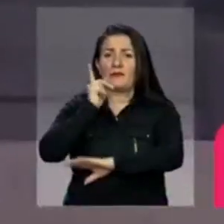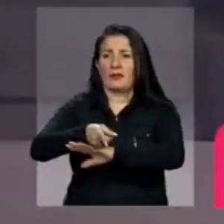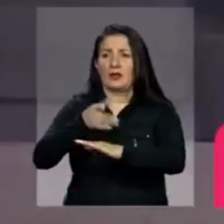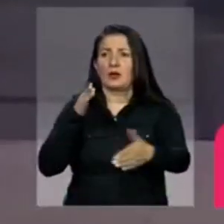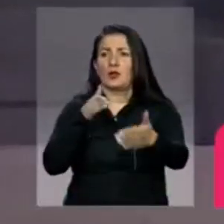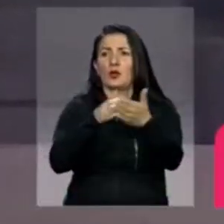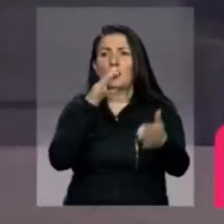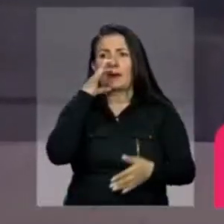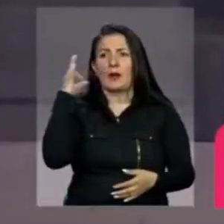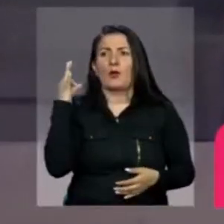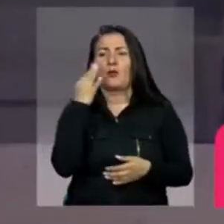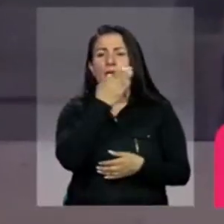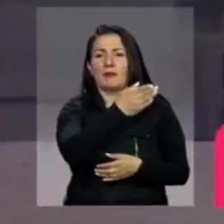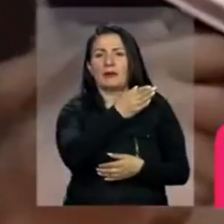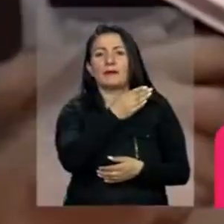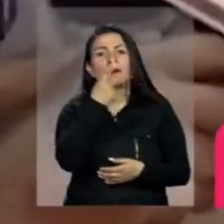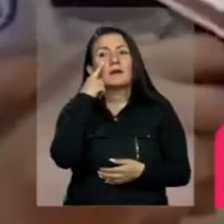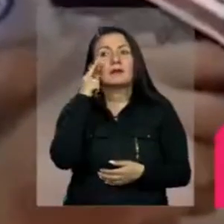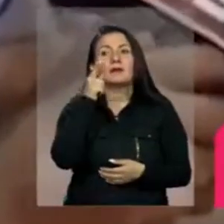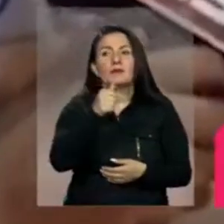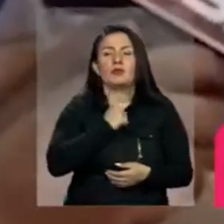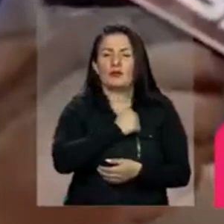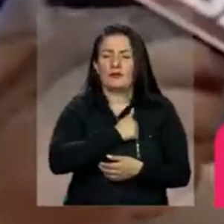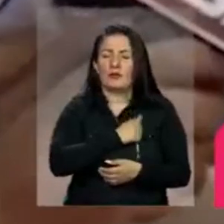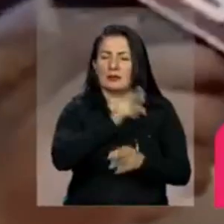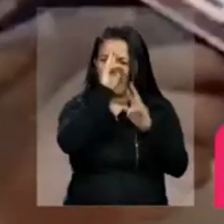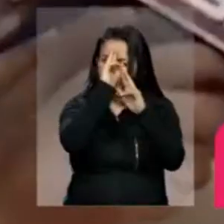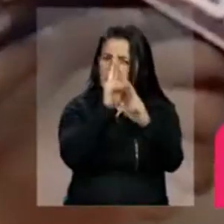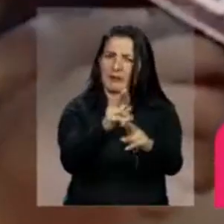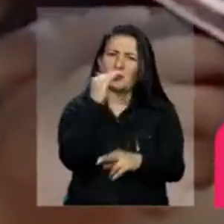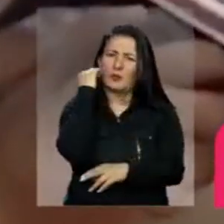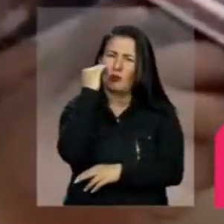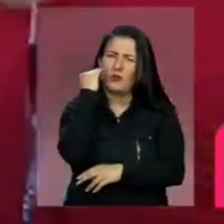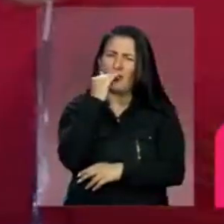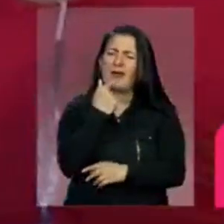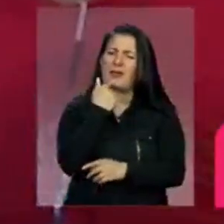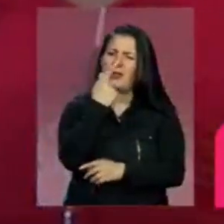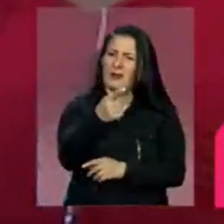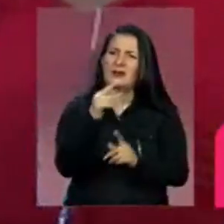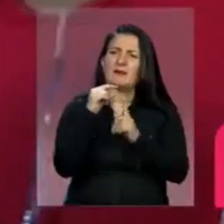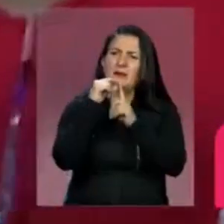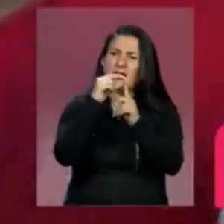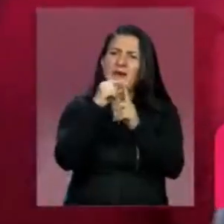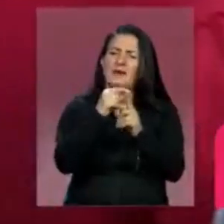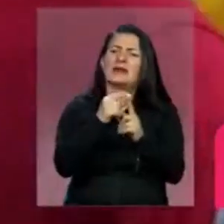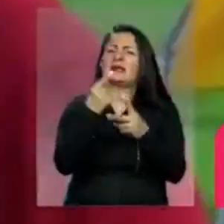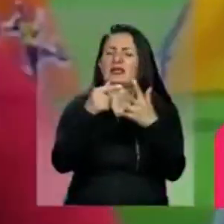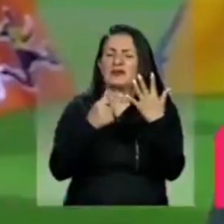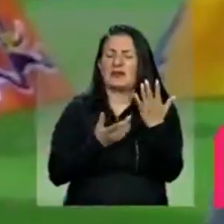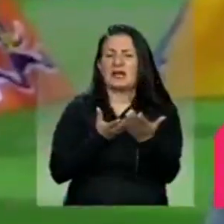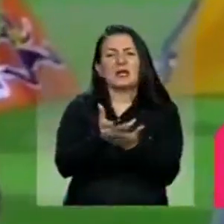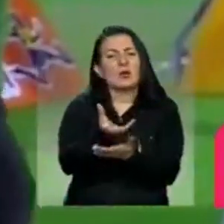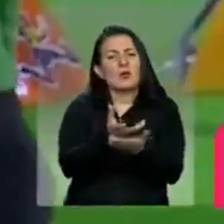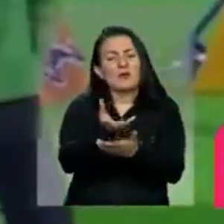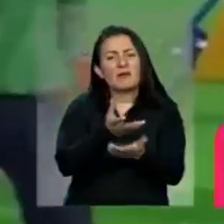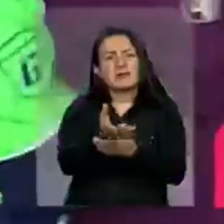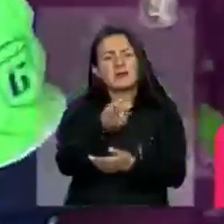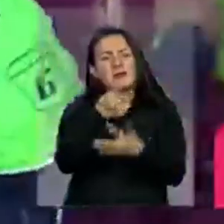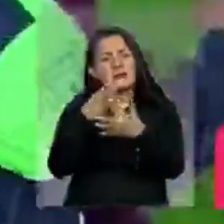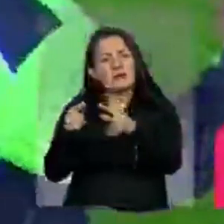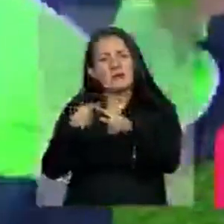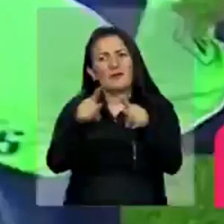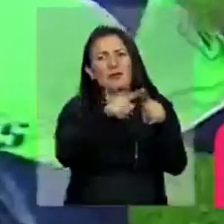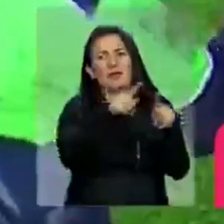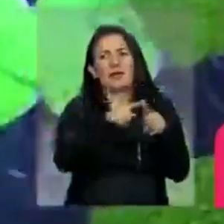de Gabriel Camargo y en el que lo obligaba a retractarse públicamente de lo dicho, y además emitió una serie de recomendaciones para que los